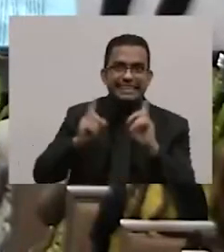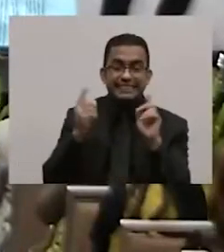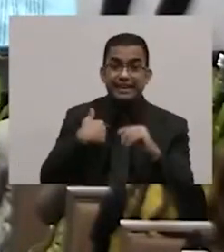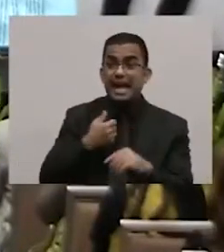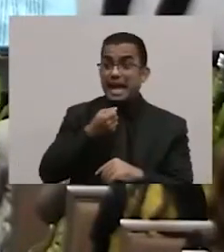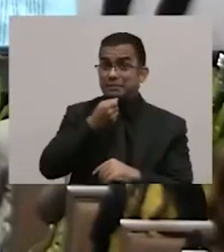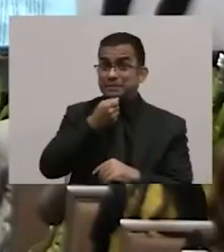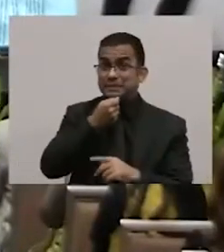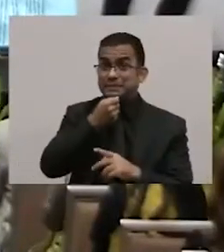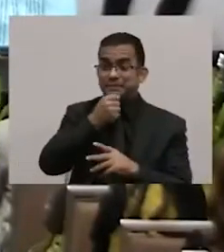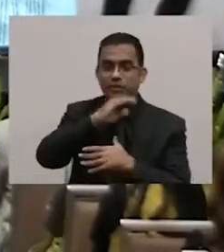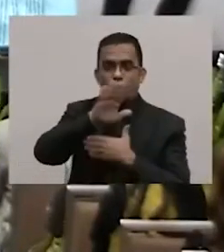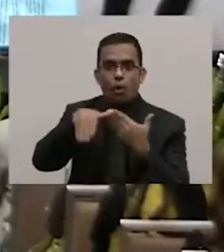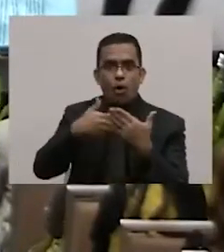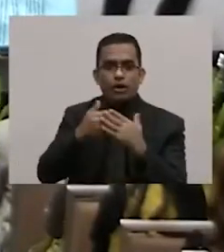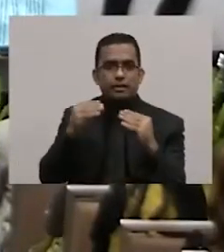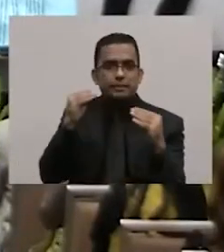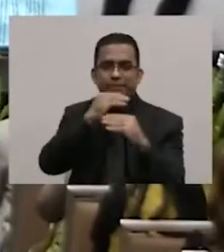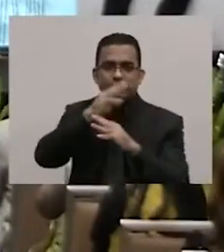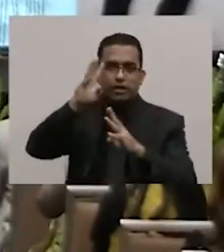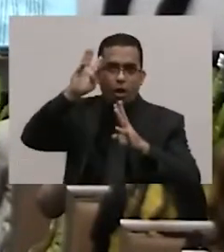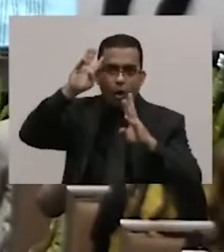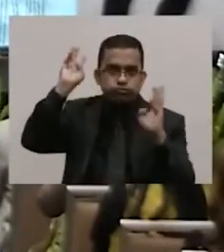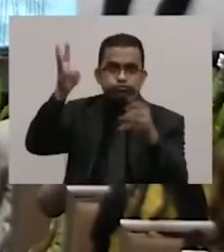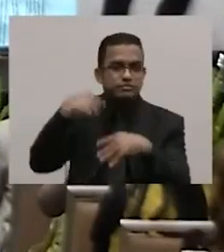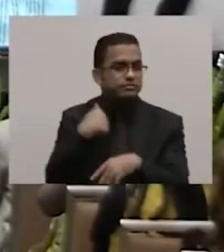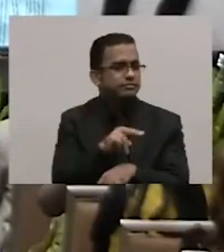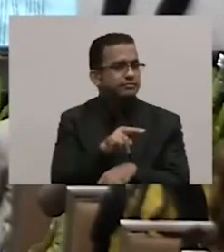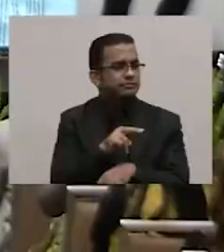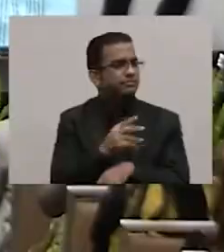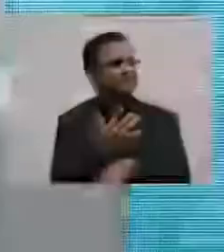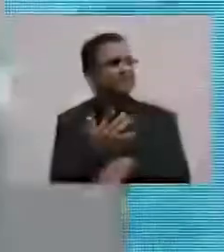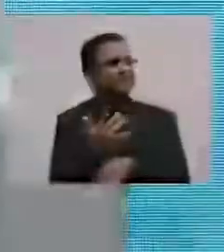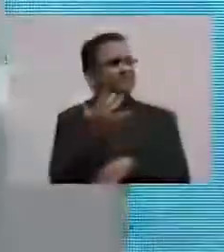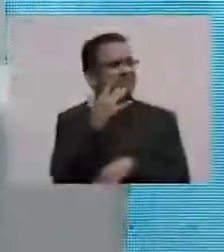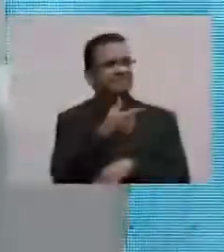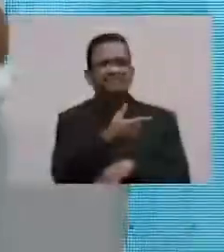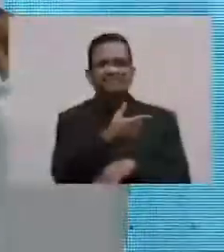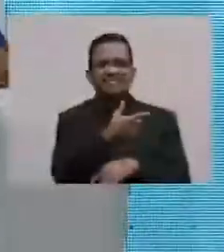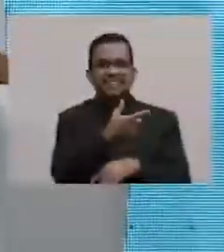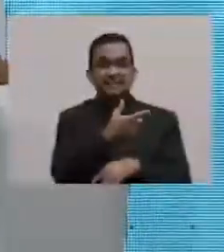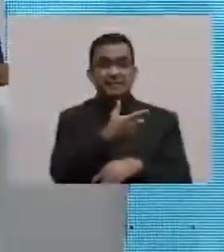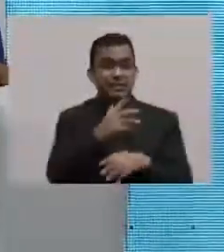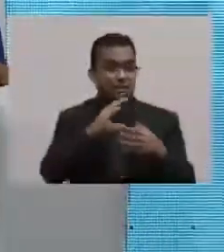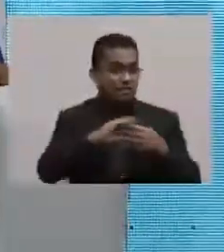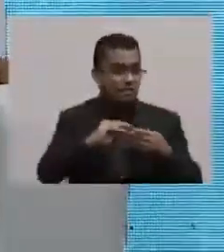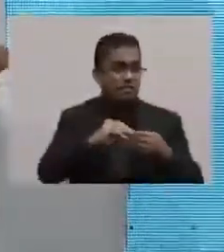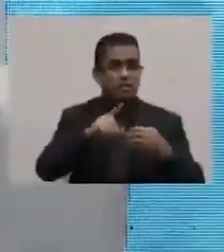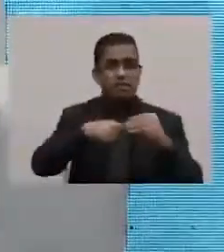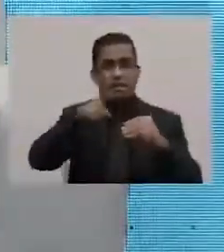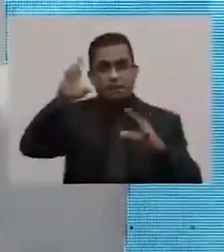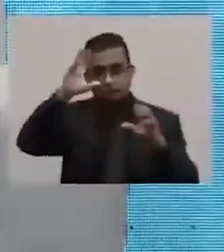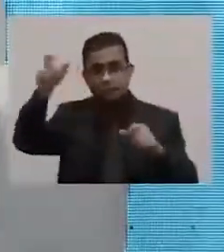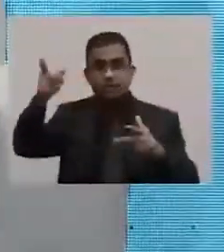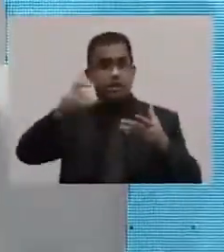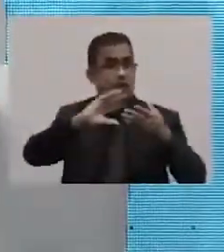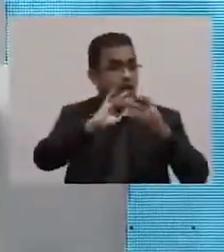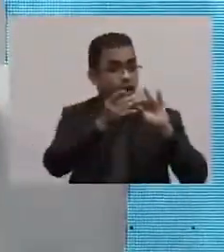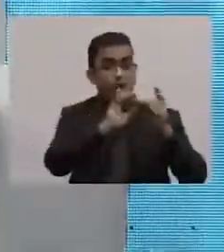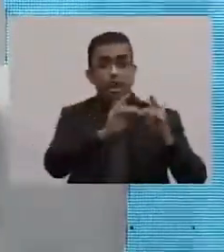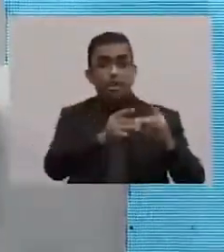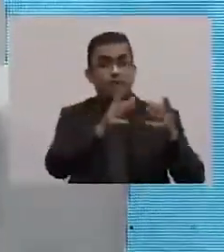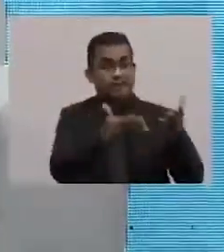aire era mentira. Sí, yo digo que pareciera, ¿no? Pero además te dicen cosas hasta del presidente, porque yo recuerdo